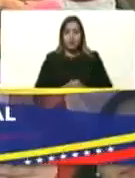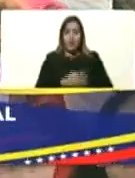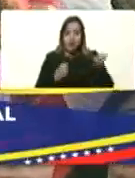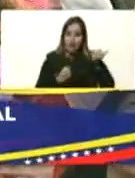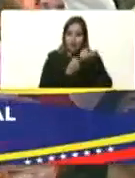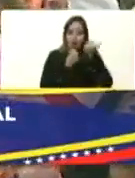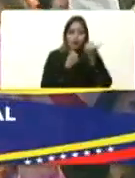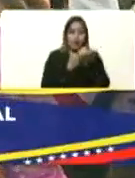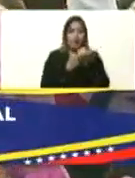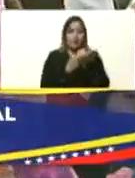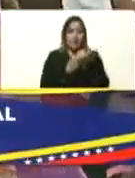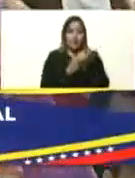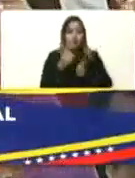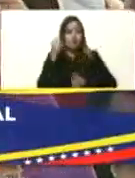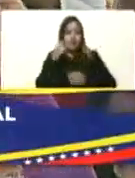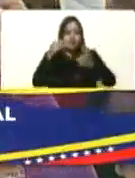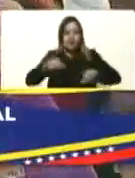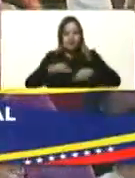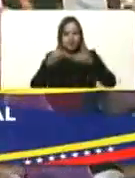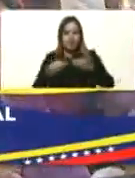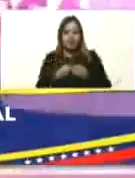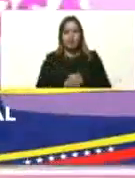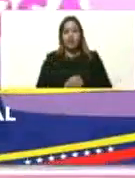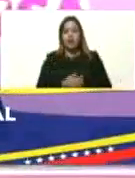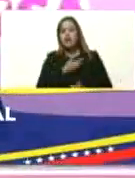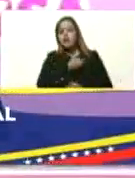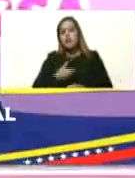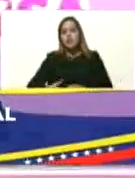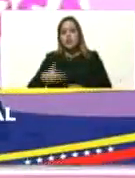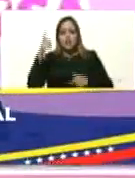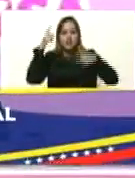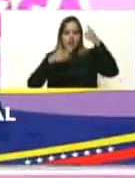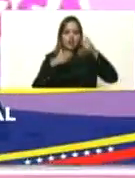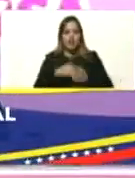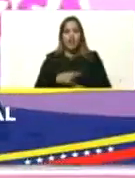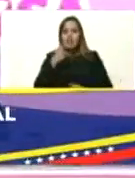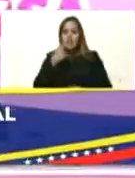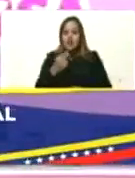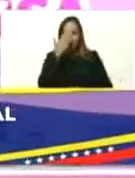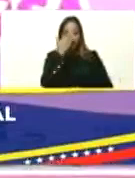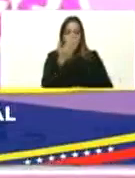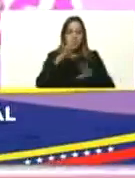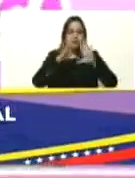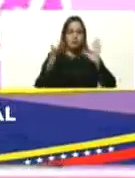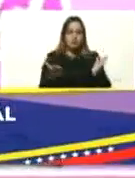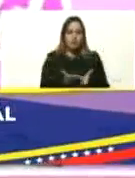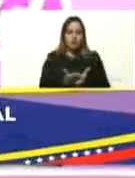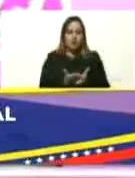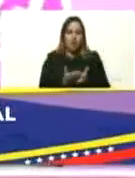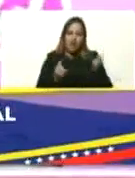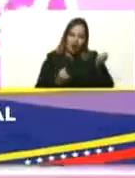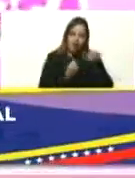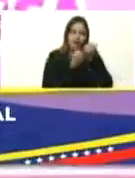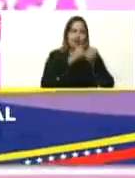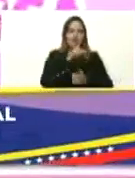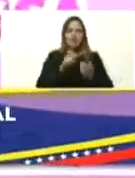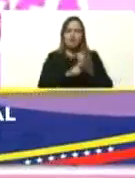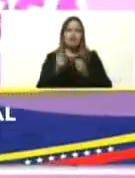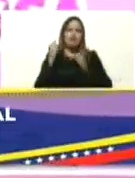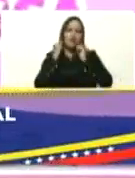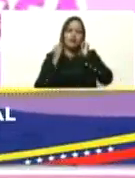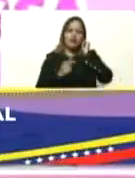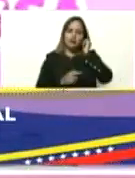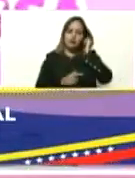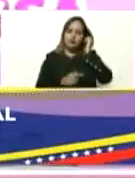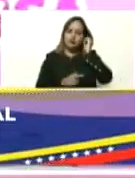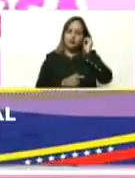feminista, cuando nuestro comandante Chávez se declara ante el mundo feminista. Y